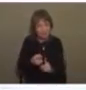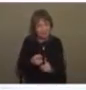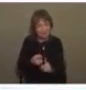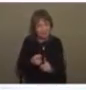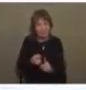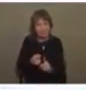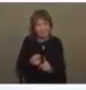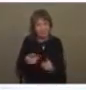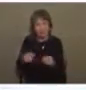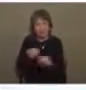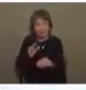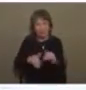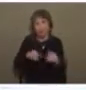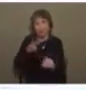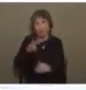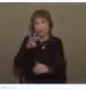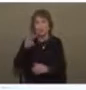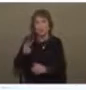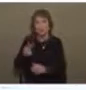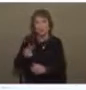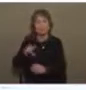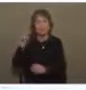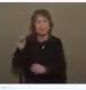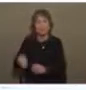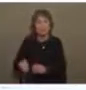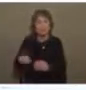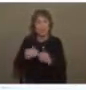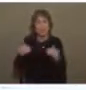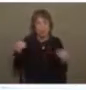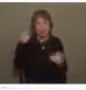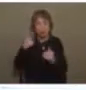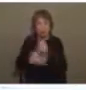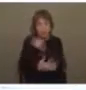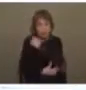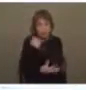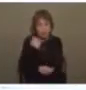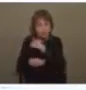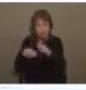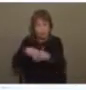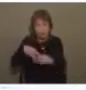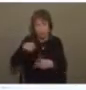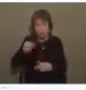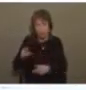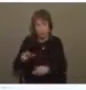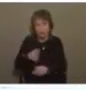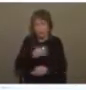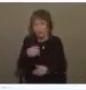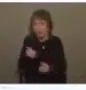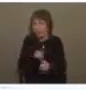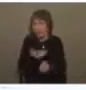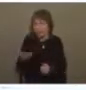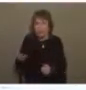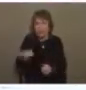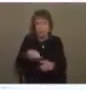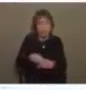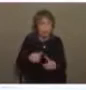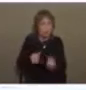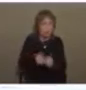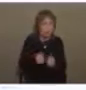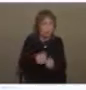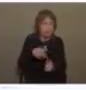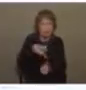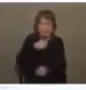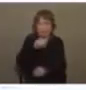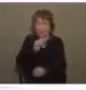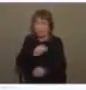46% y la indumentaria y el aparato del Estado, todo con CAPS y todo con... No tiene la herramienta para pelear la pobreza como